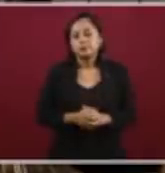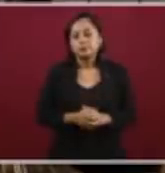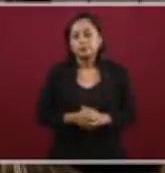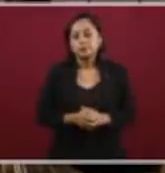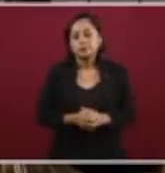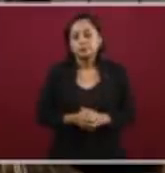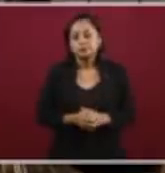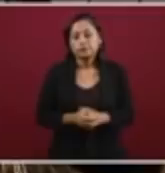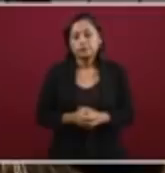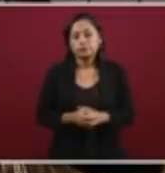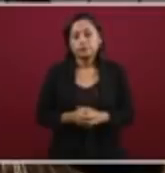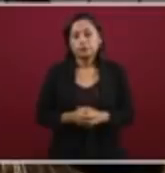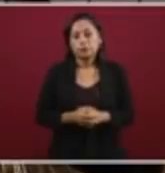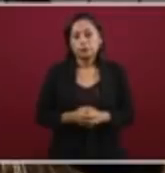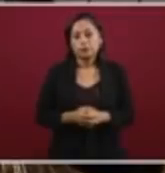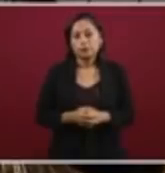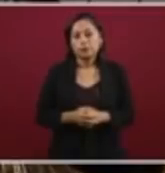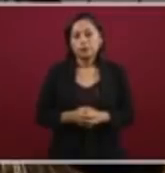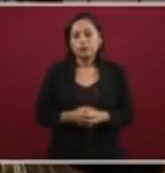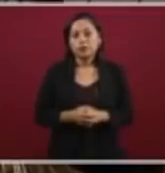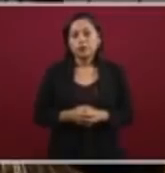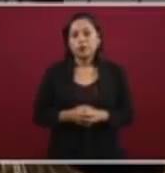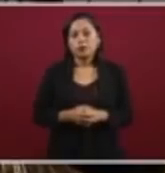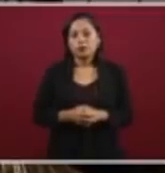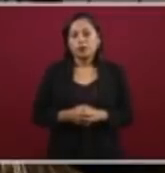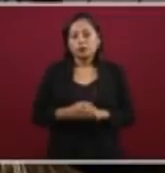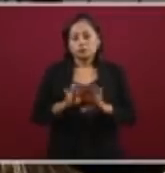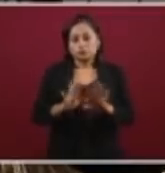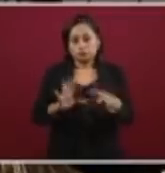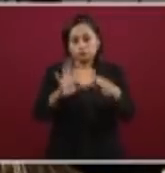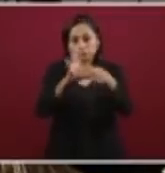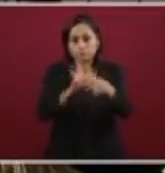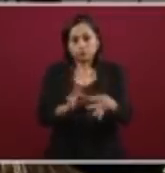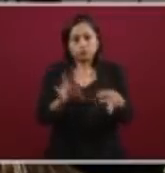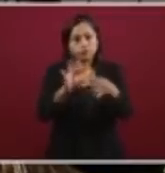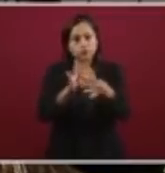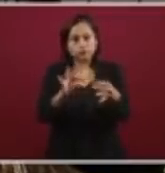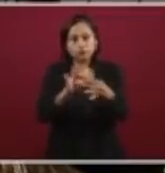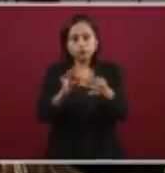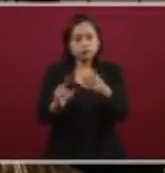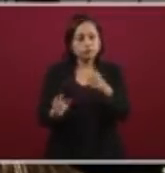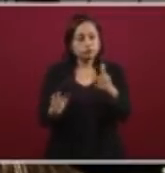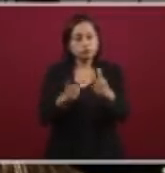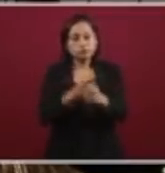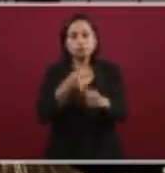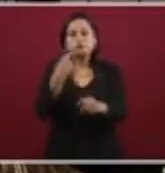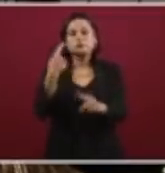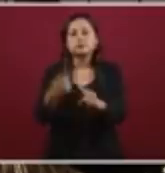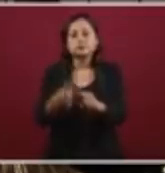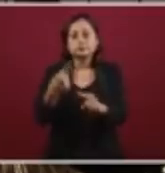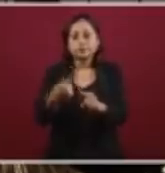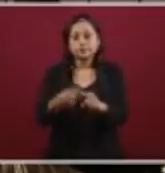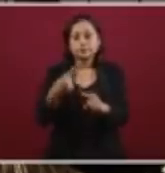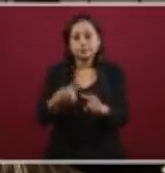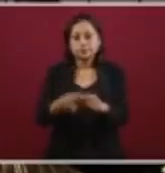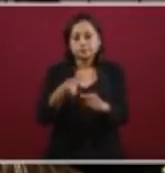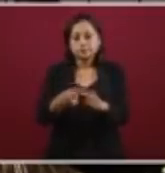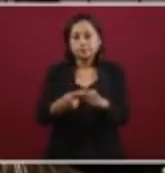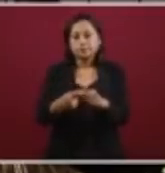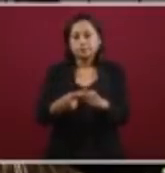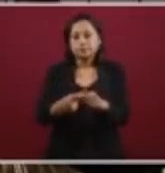vamos a empezar por la primera niña que tuvo contacto con este caso desde la fiscalía lo vamos a